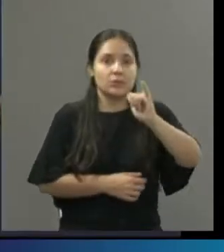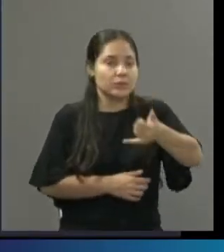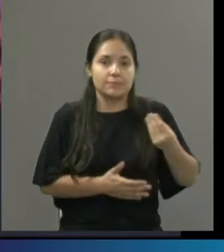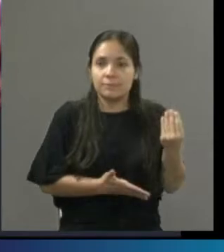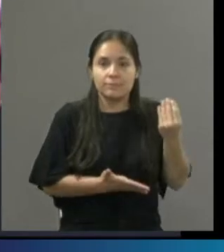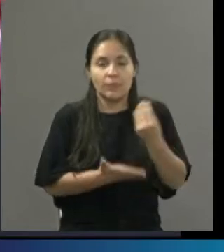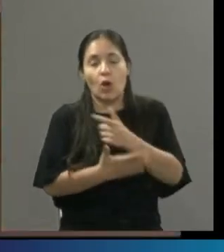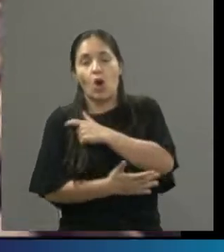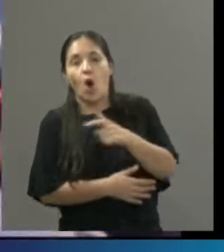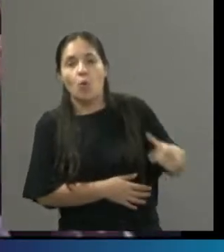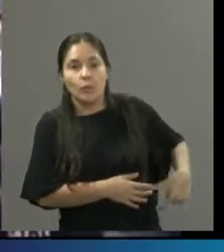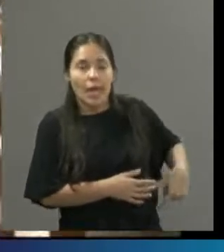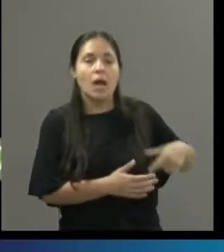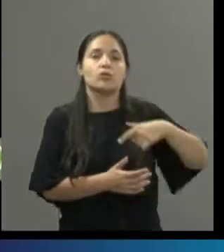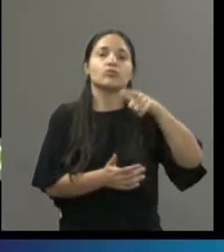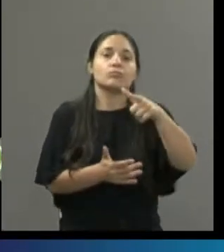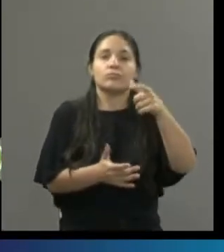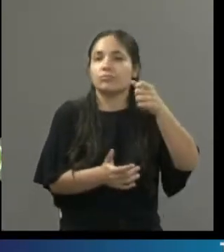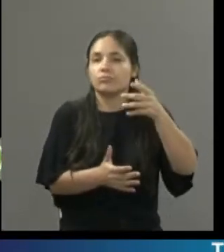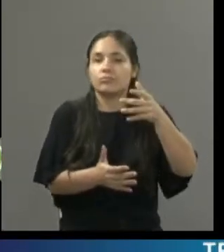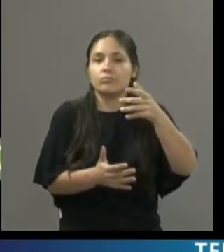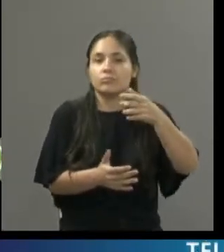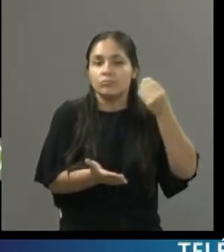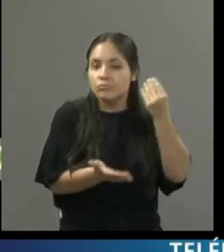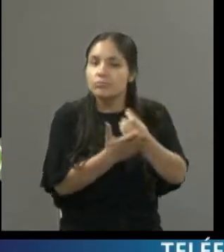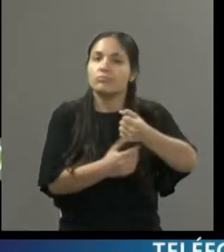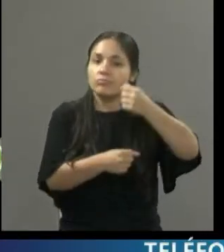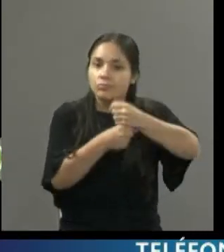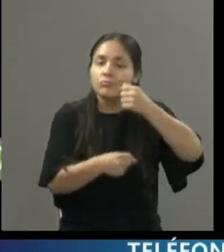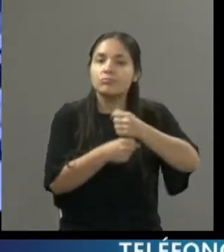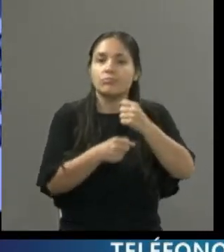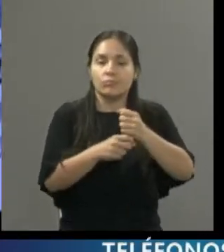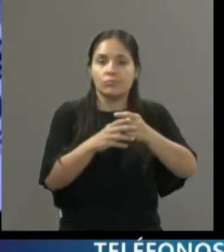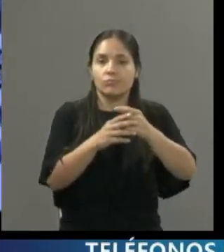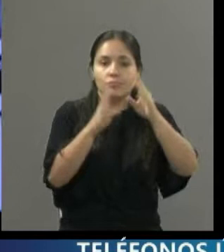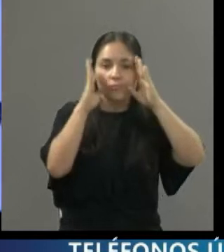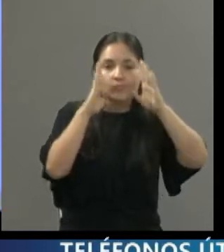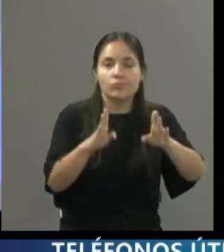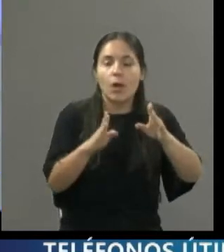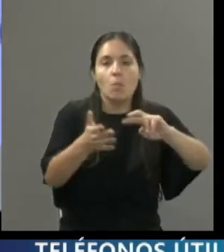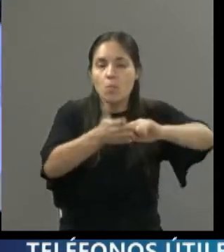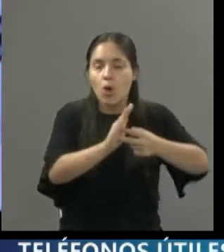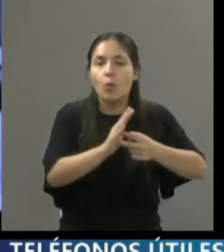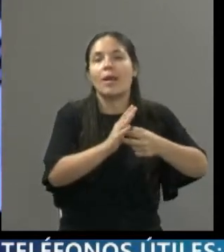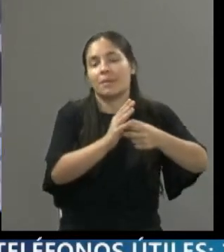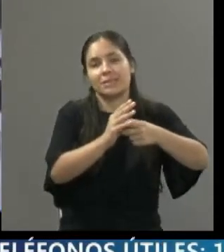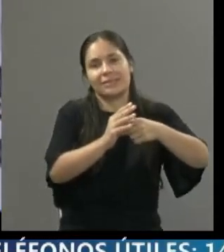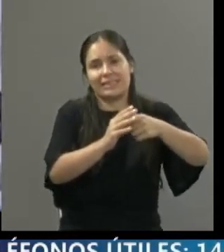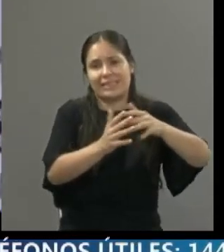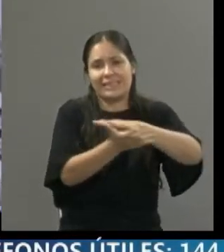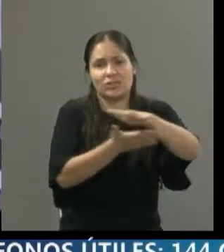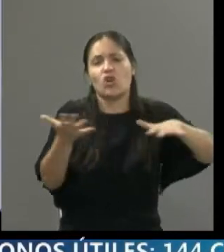los estados y los gobiernos, tomar las riendas y finalmente ir de lleno contra los enormes problemas estructurales que